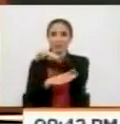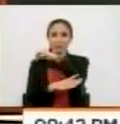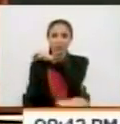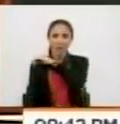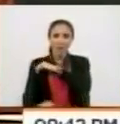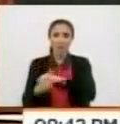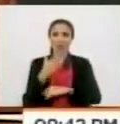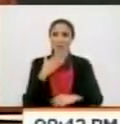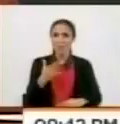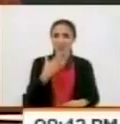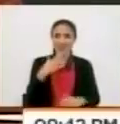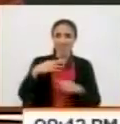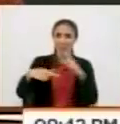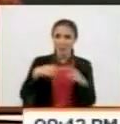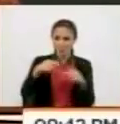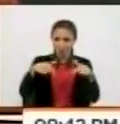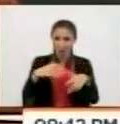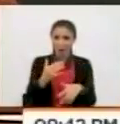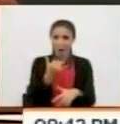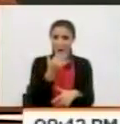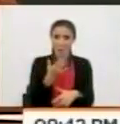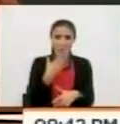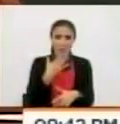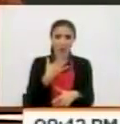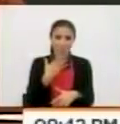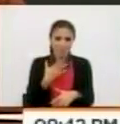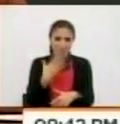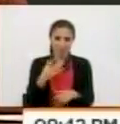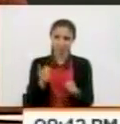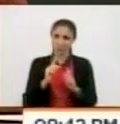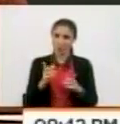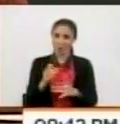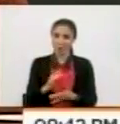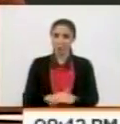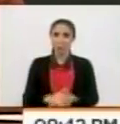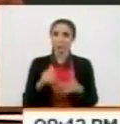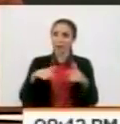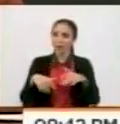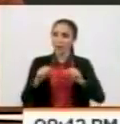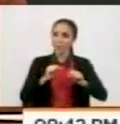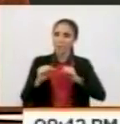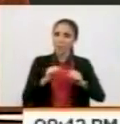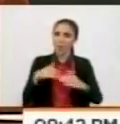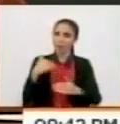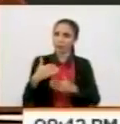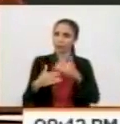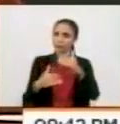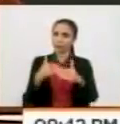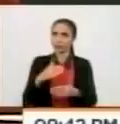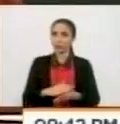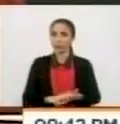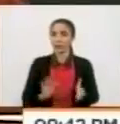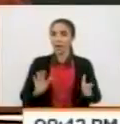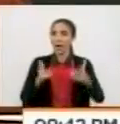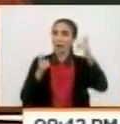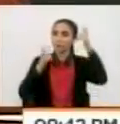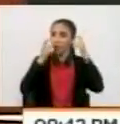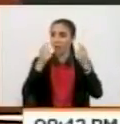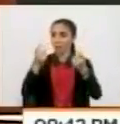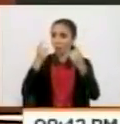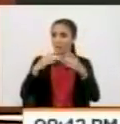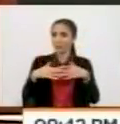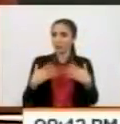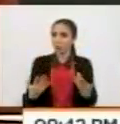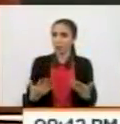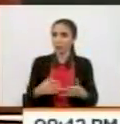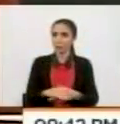aburrida. Esto es una revolución con una dinámica que vamos creando. Si algo Chávez nos enseñó, o